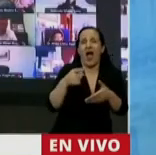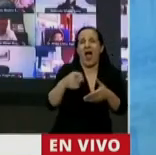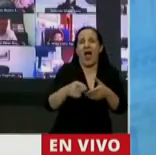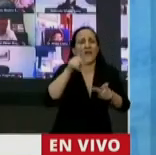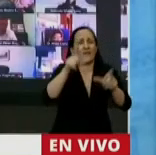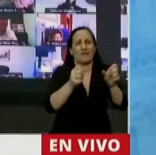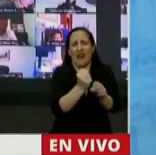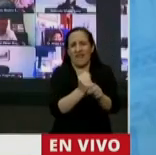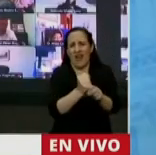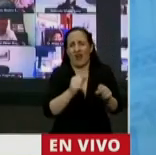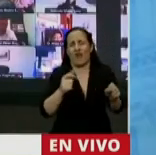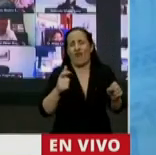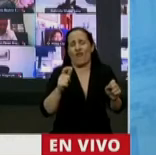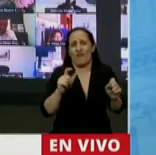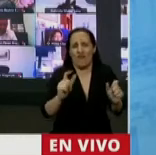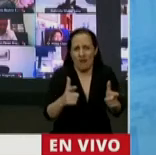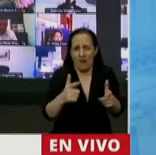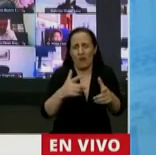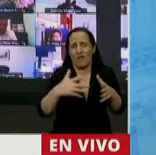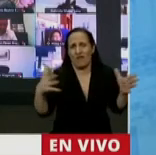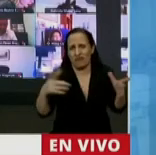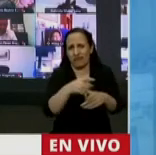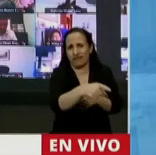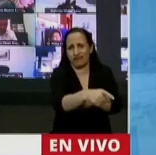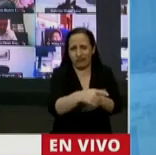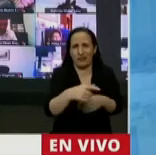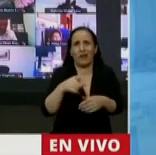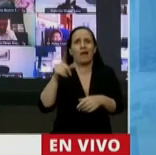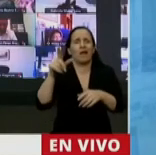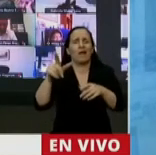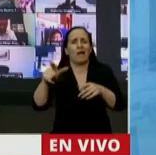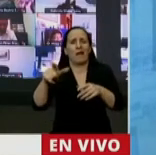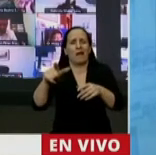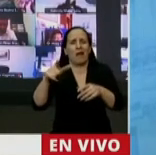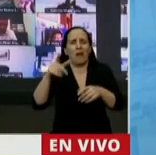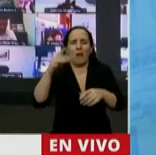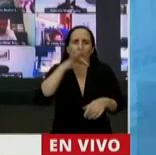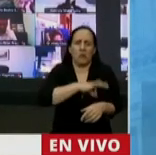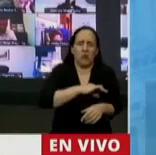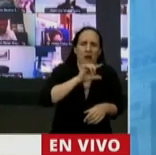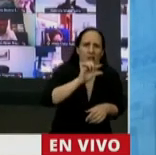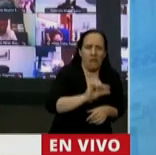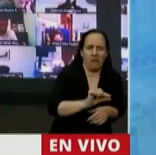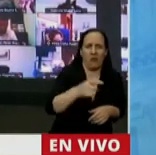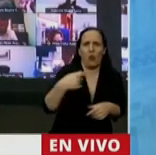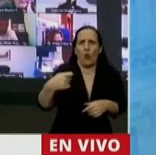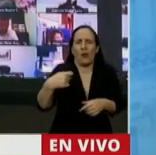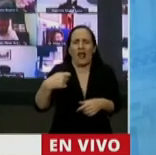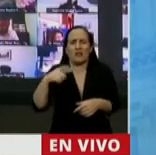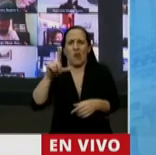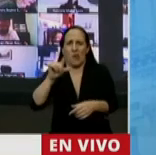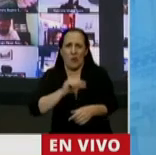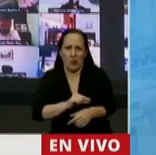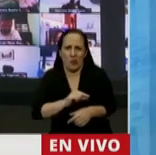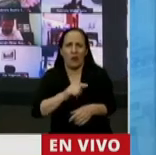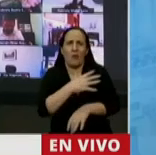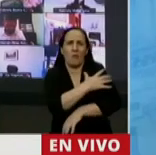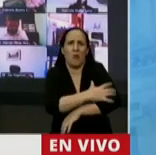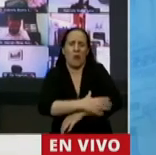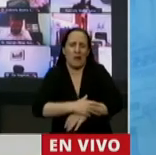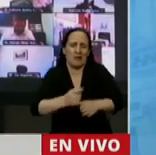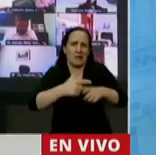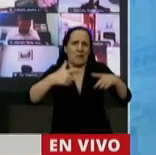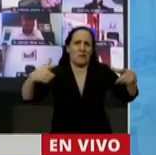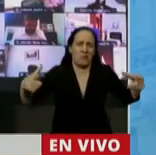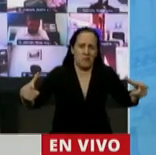dentífrico, ¿no?, cuando va el agua sí tiene después la contaminación posterior, ¿no?, en las aguas. Así que me siento que te hice un